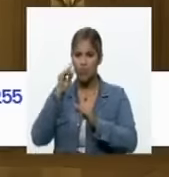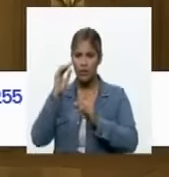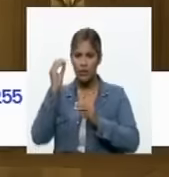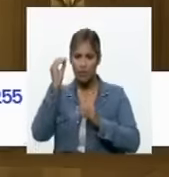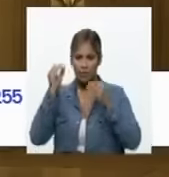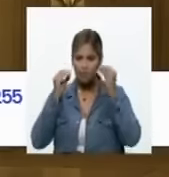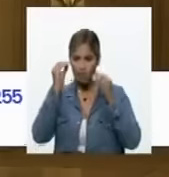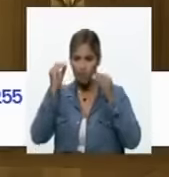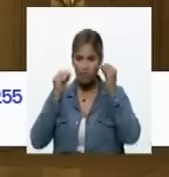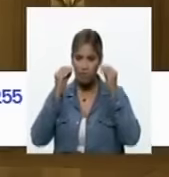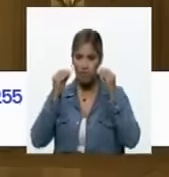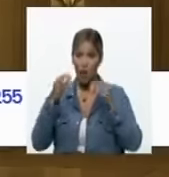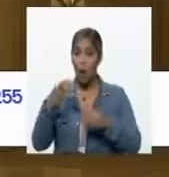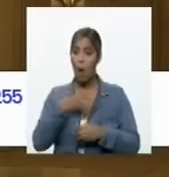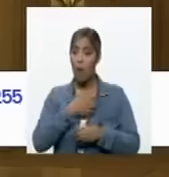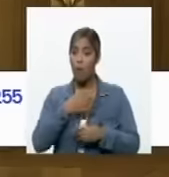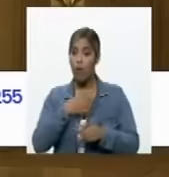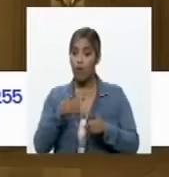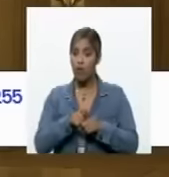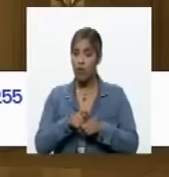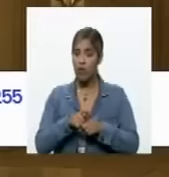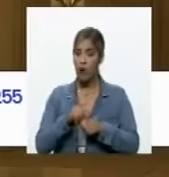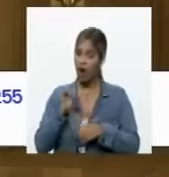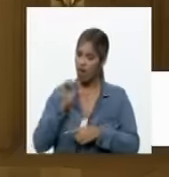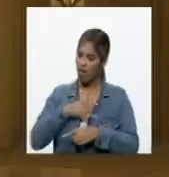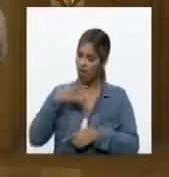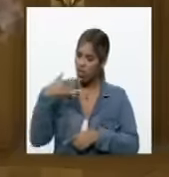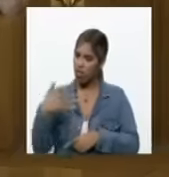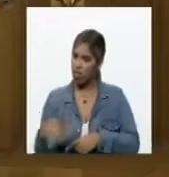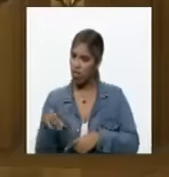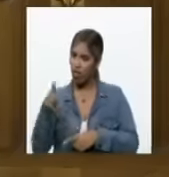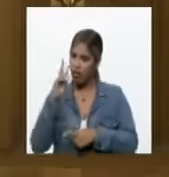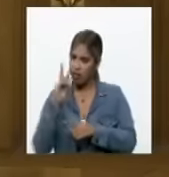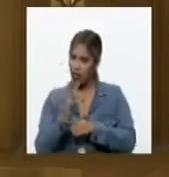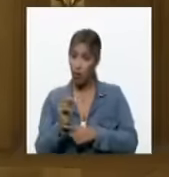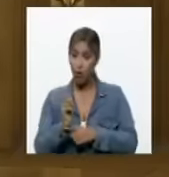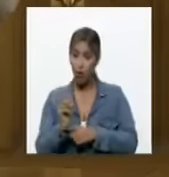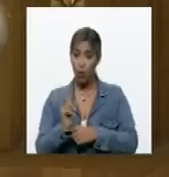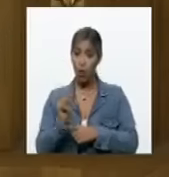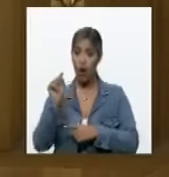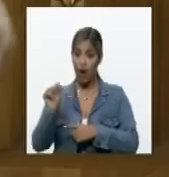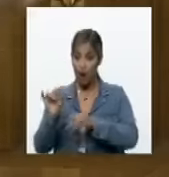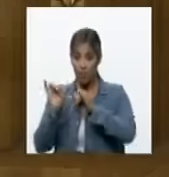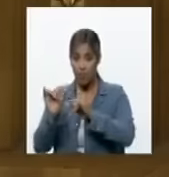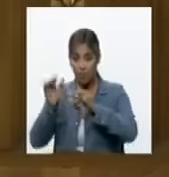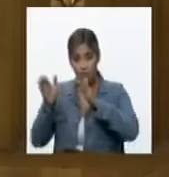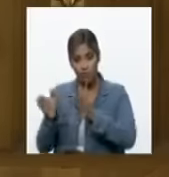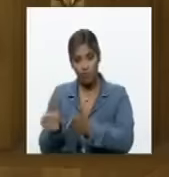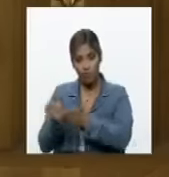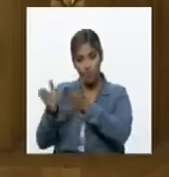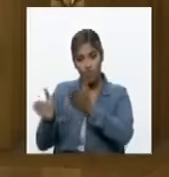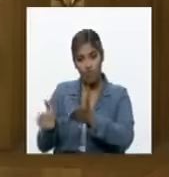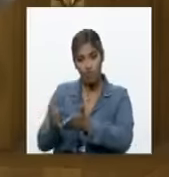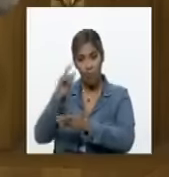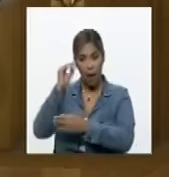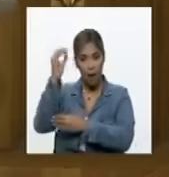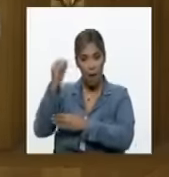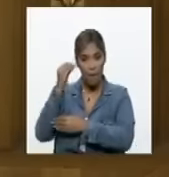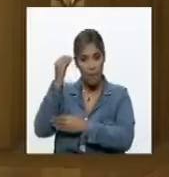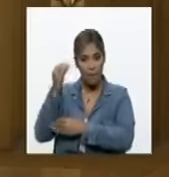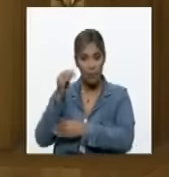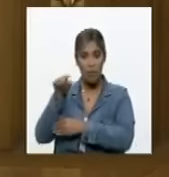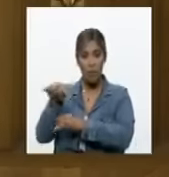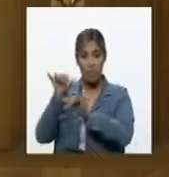no puede ser subestimada su visión. Debe ser llamado al pensamiento crítico, a la